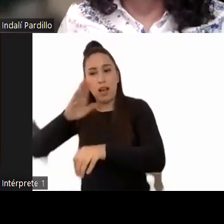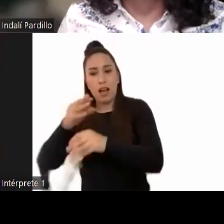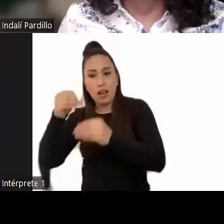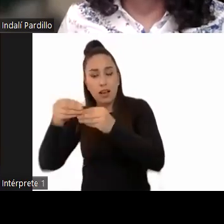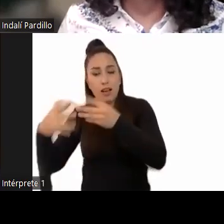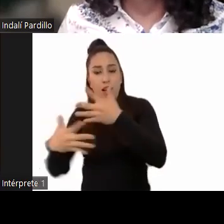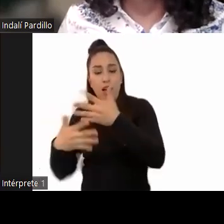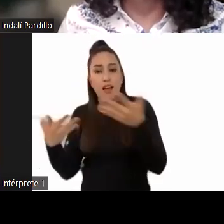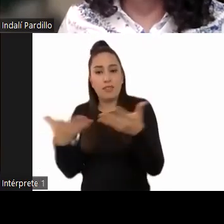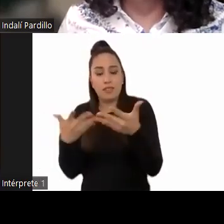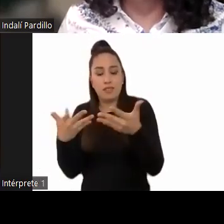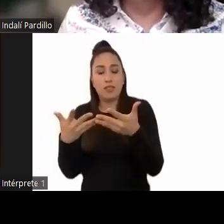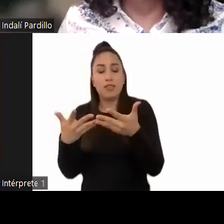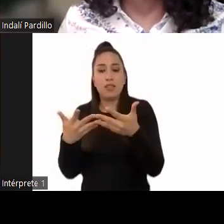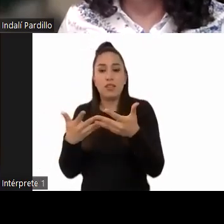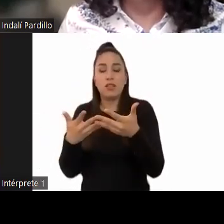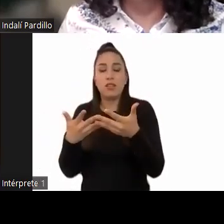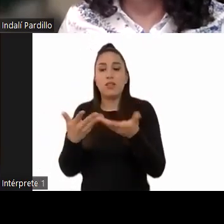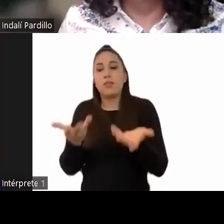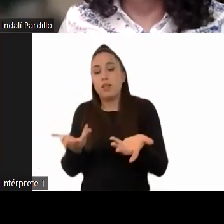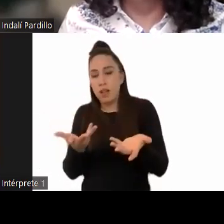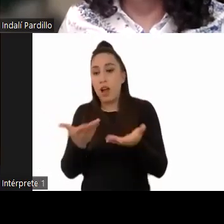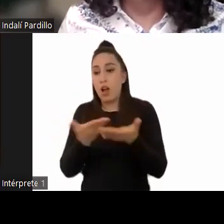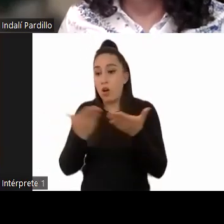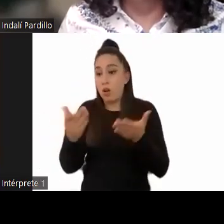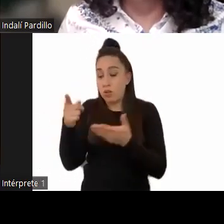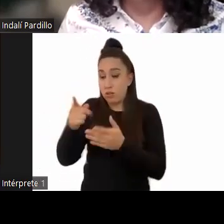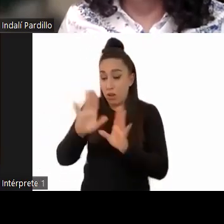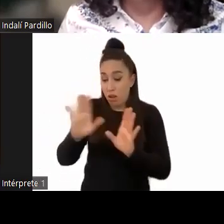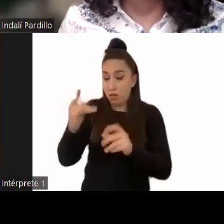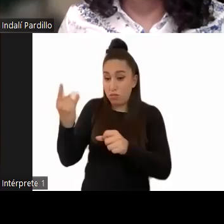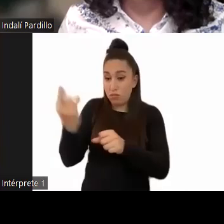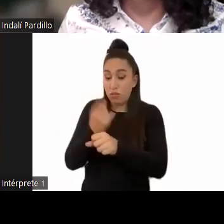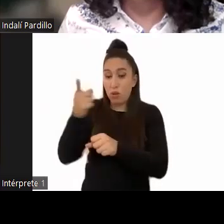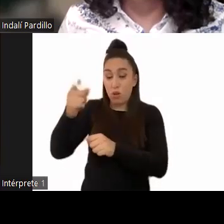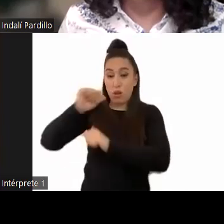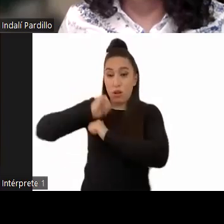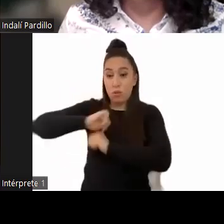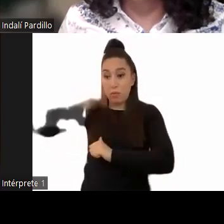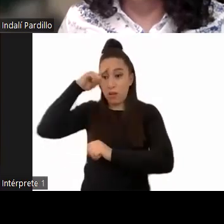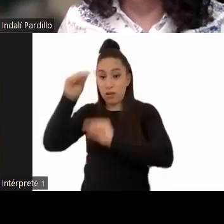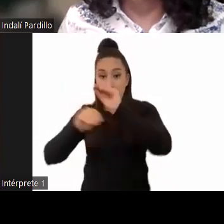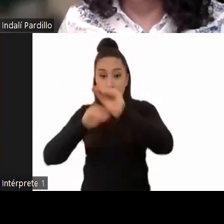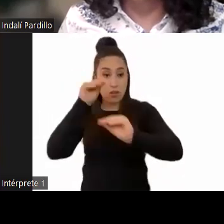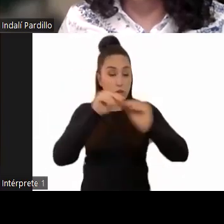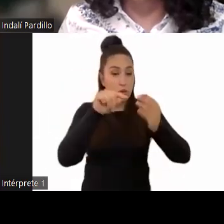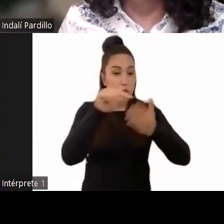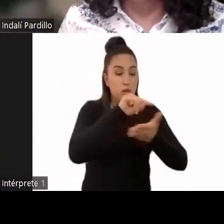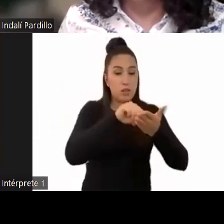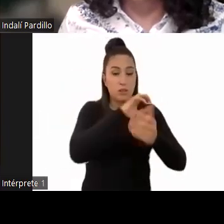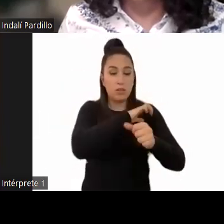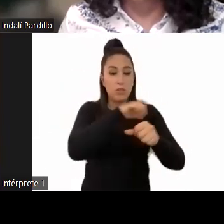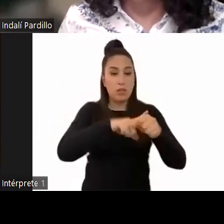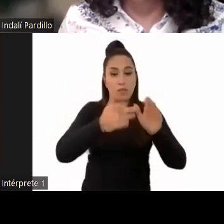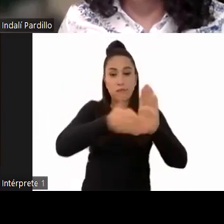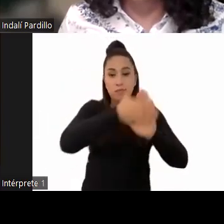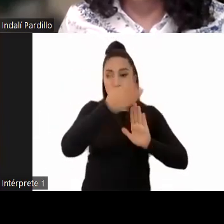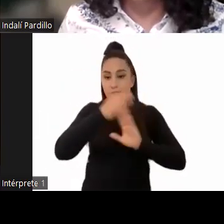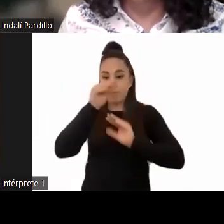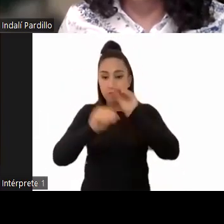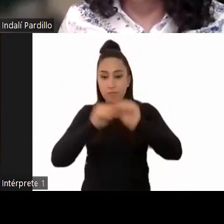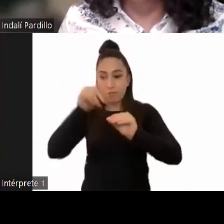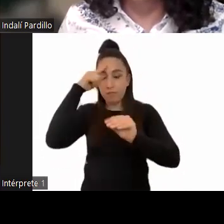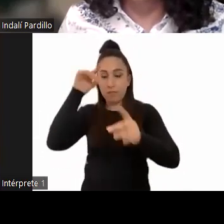esta forma que también será el encargado de habilitar e instalar infraestructura propia que permitan explotar